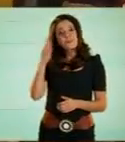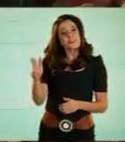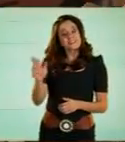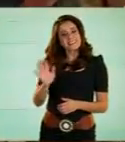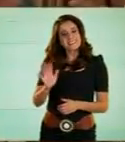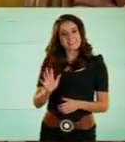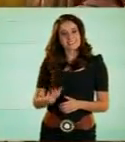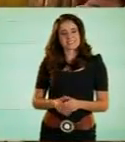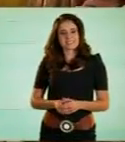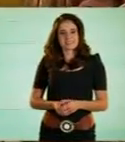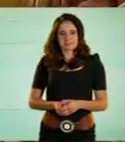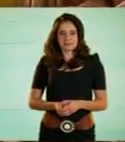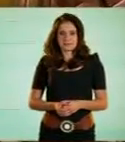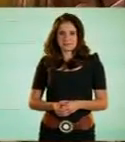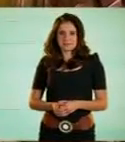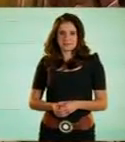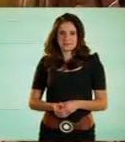Hola.